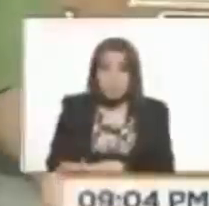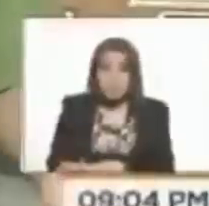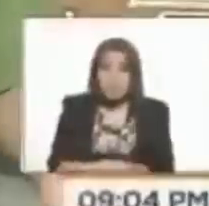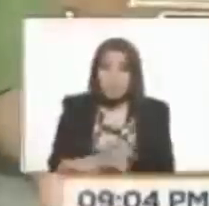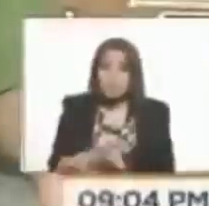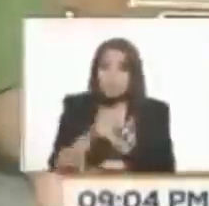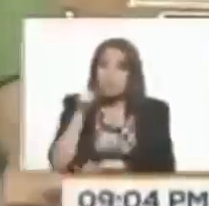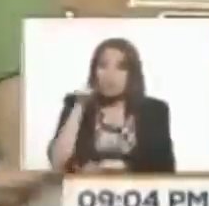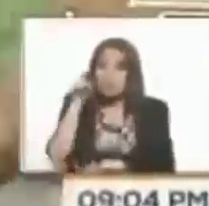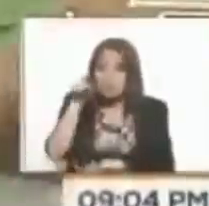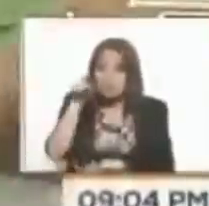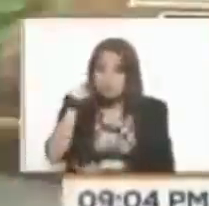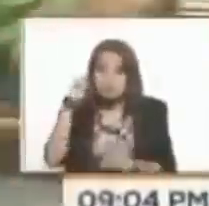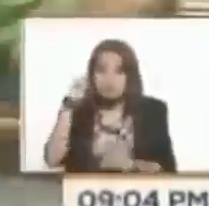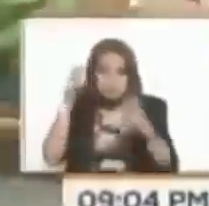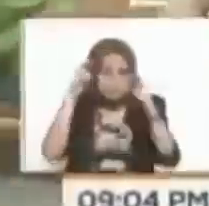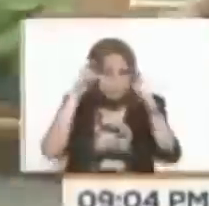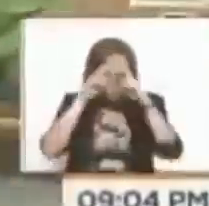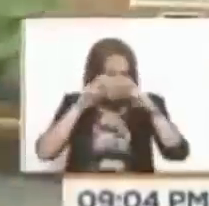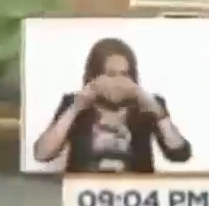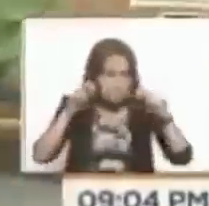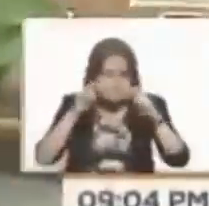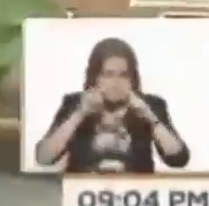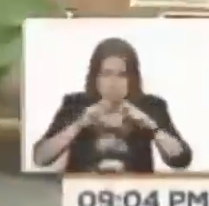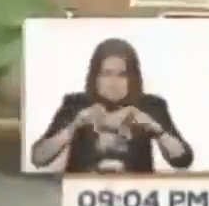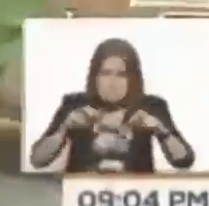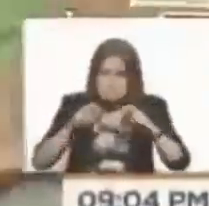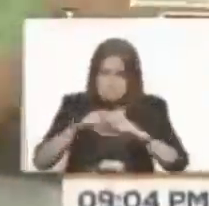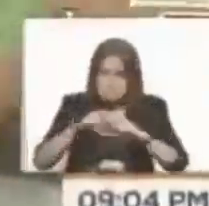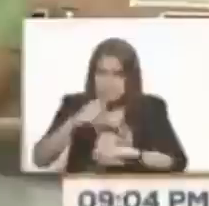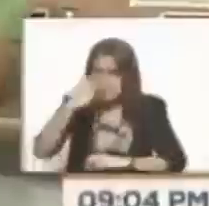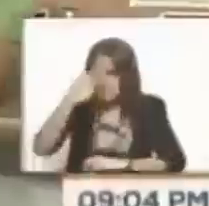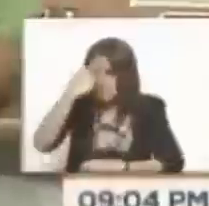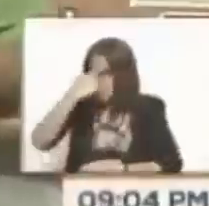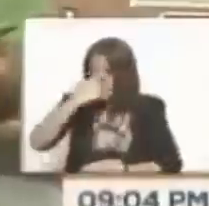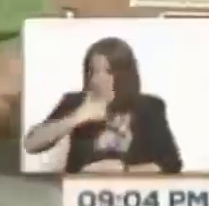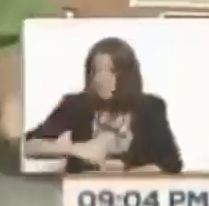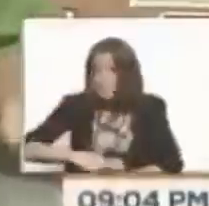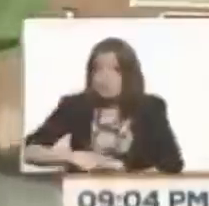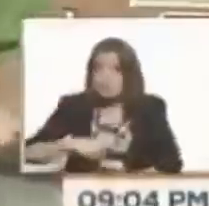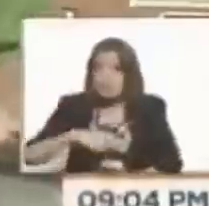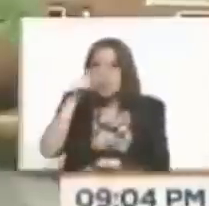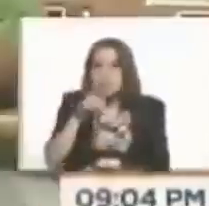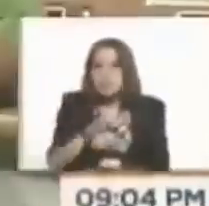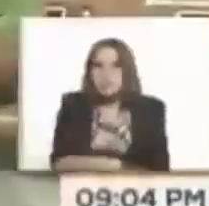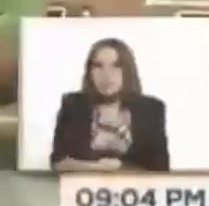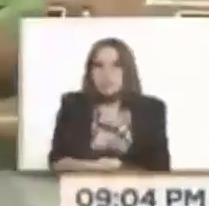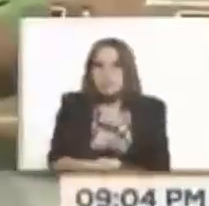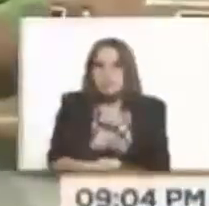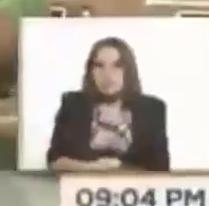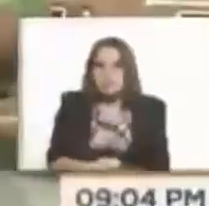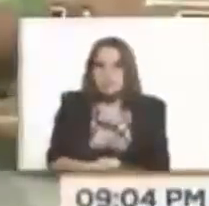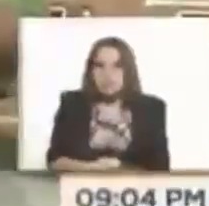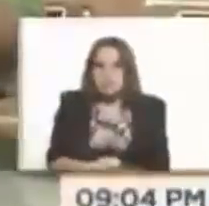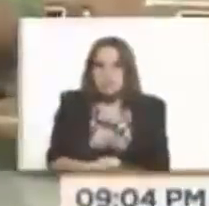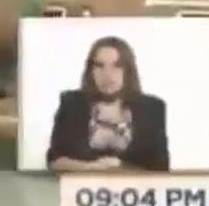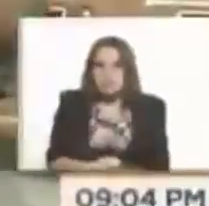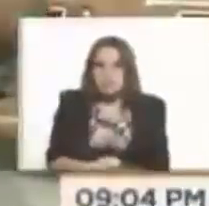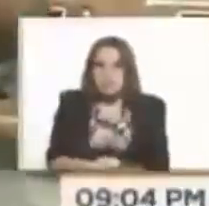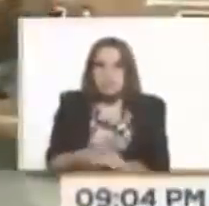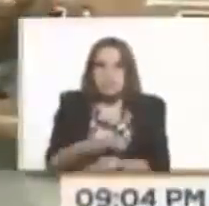el 22, 23 y 24 de enero en Caracas, no dejará de conspirar hasta que los pueblos tengan el poder. En la